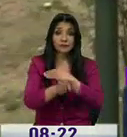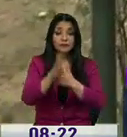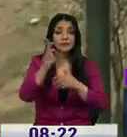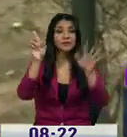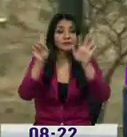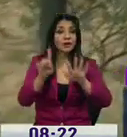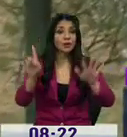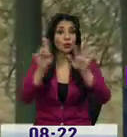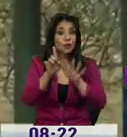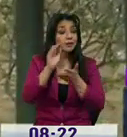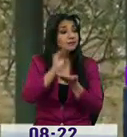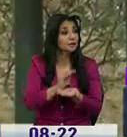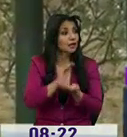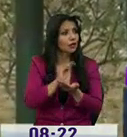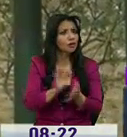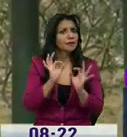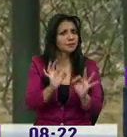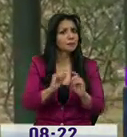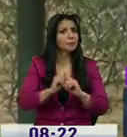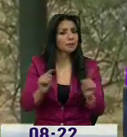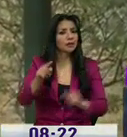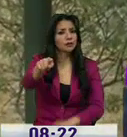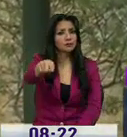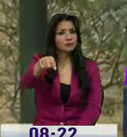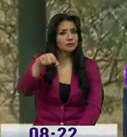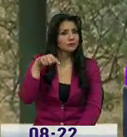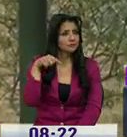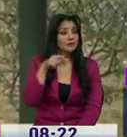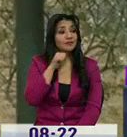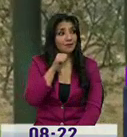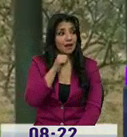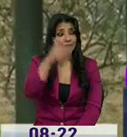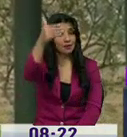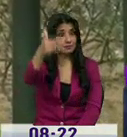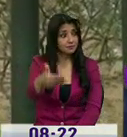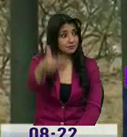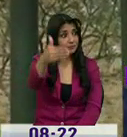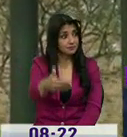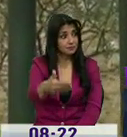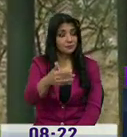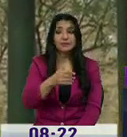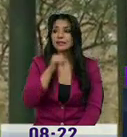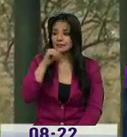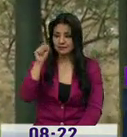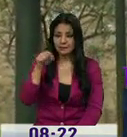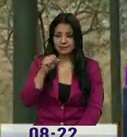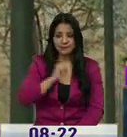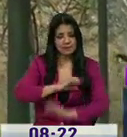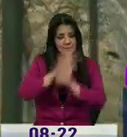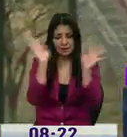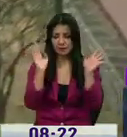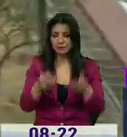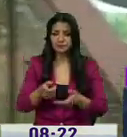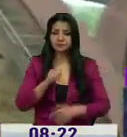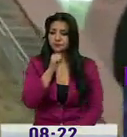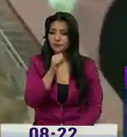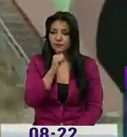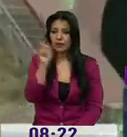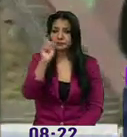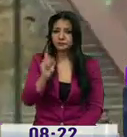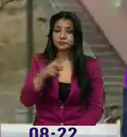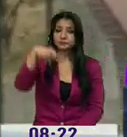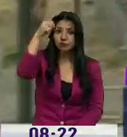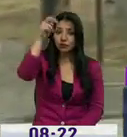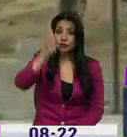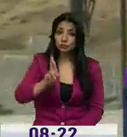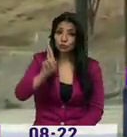Juan, también en San Roque, pero solo en sentido norte-sur. ¿Van también a pintar del otro sentido? Sí, sí, claro que sí. Sur, norte, norte,